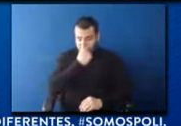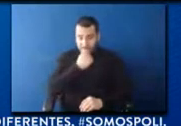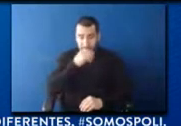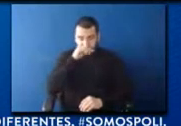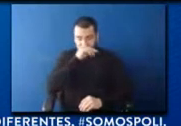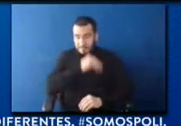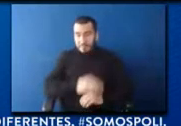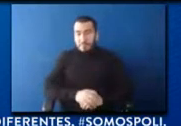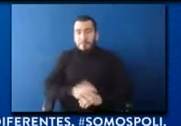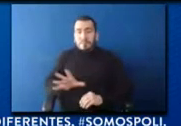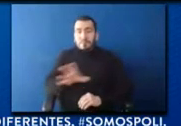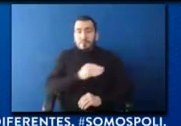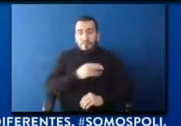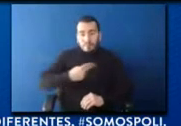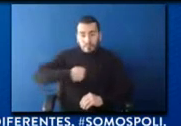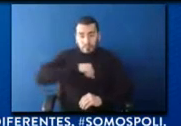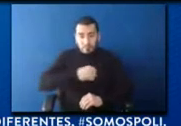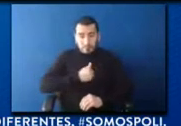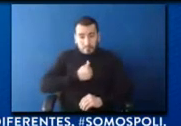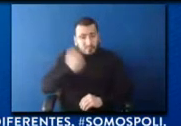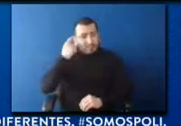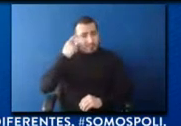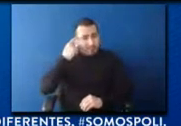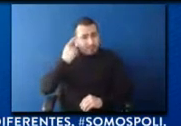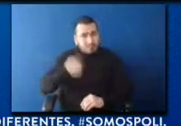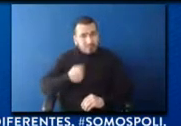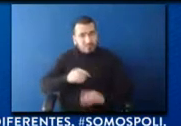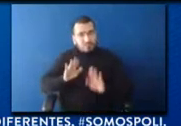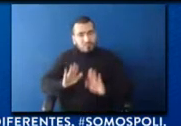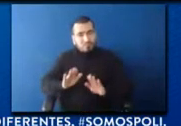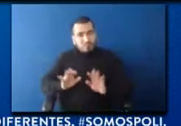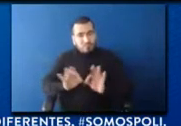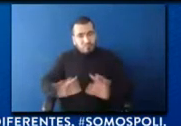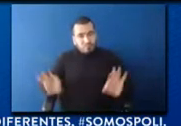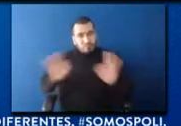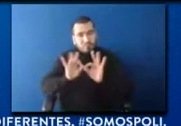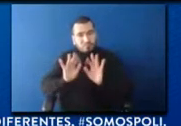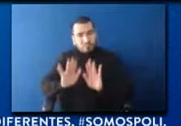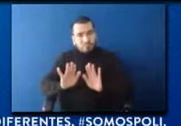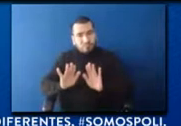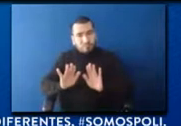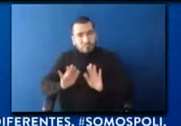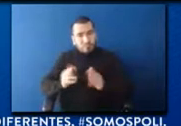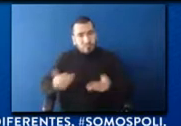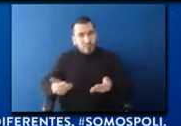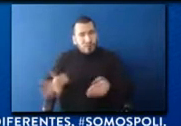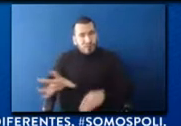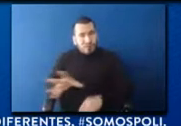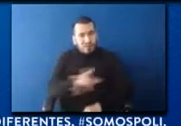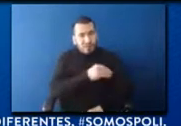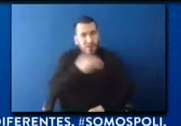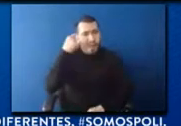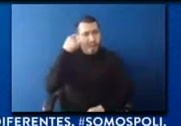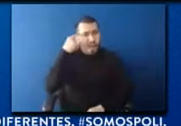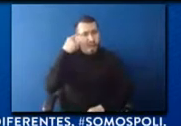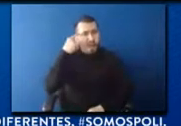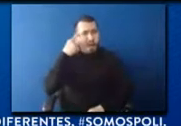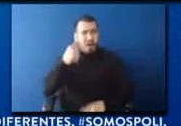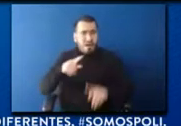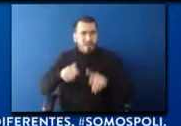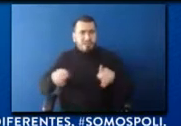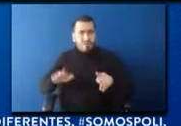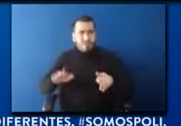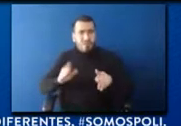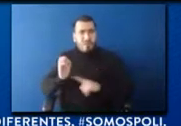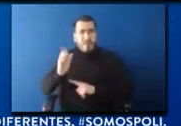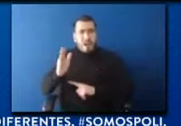es que las oficinas siguen siendo fundamentales. Todos creemos que solo son unos pocos los que utilizan la banca móvil,